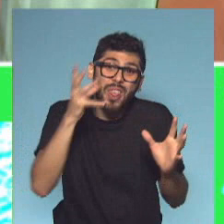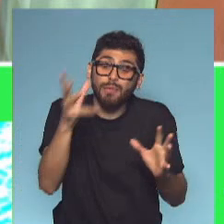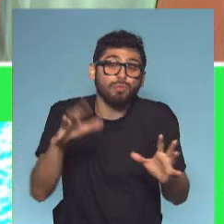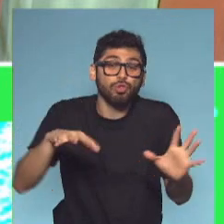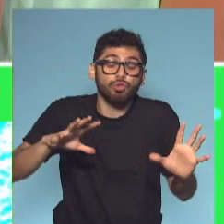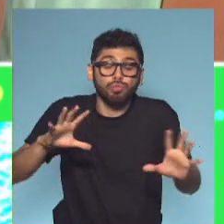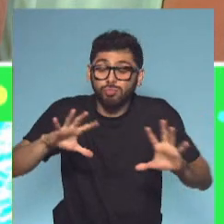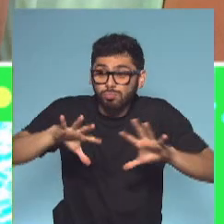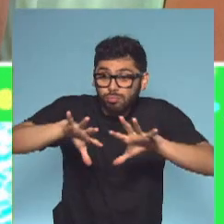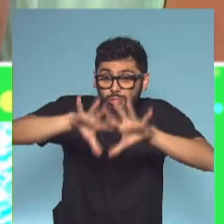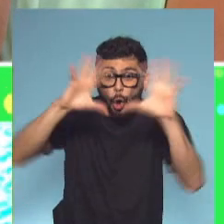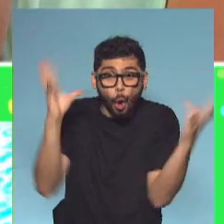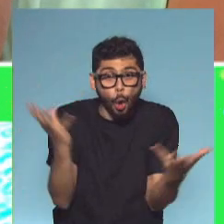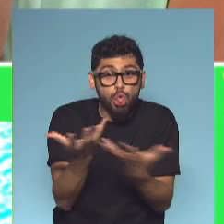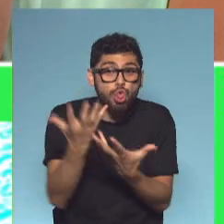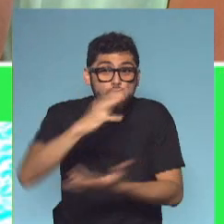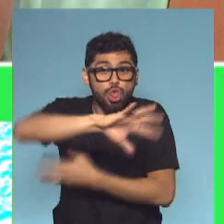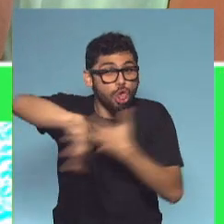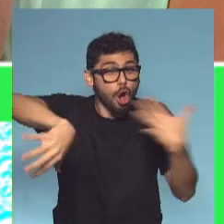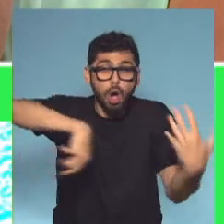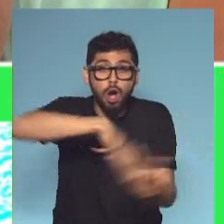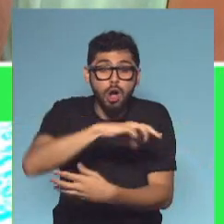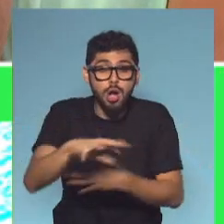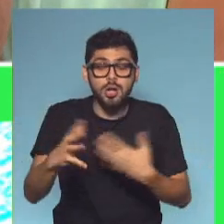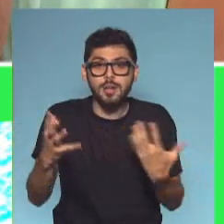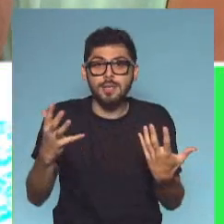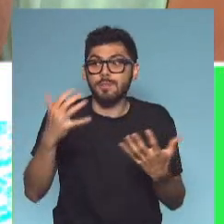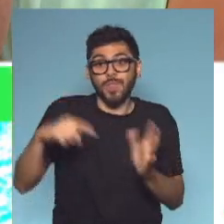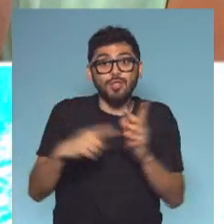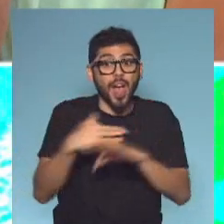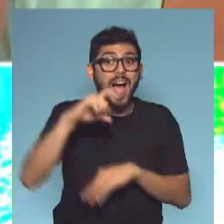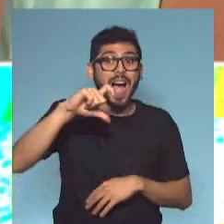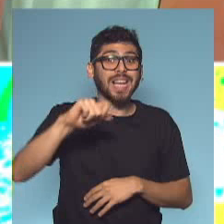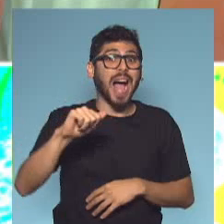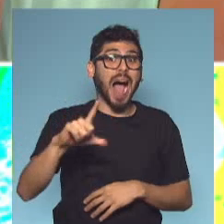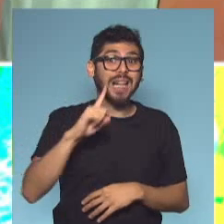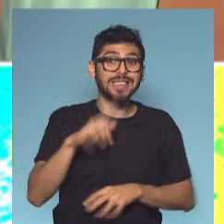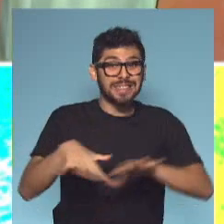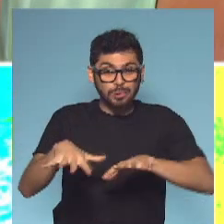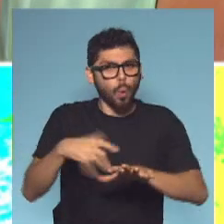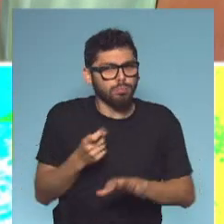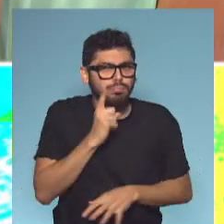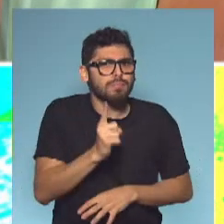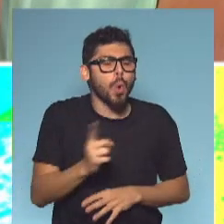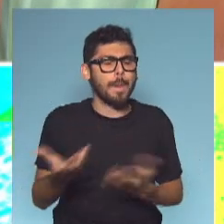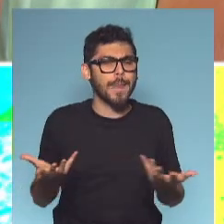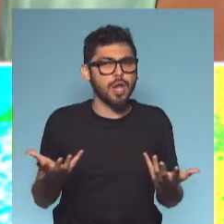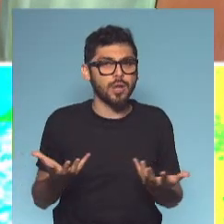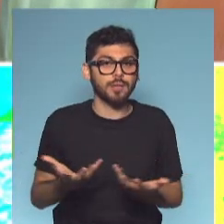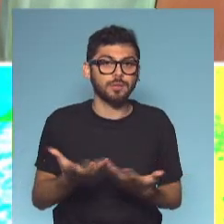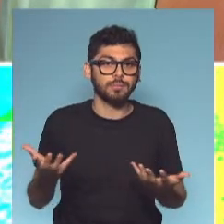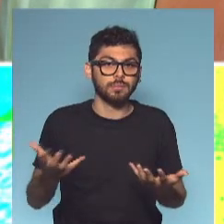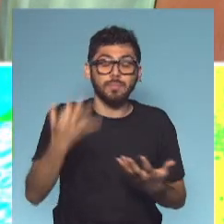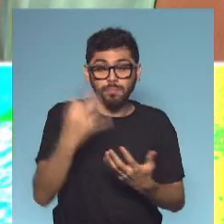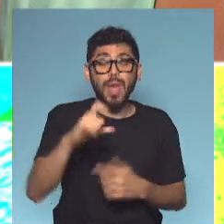se hubiera vuelto un nido de muchas cosas. Y en Cali en estos momentos tenemos una situación muy peligrosa y, claro, pues, ay, la verdad, por eso Cali